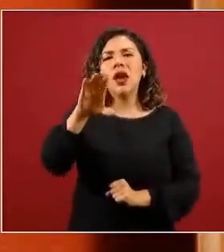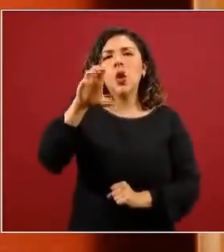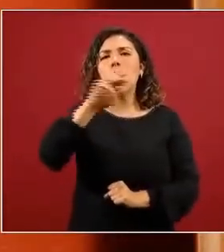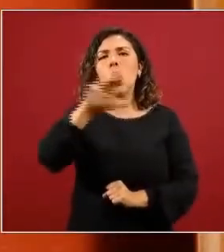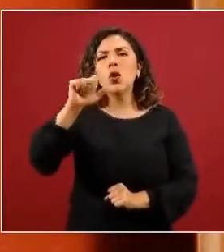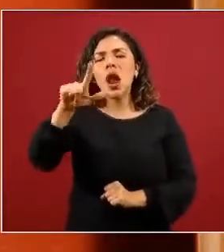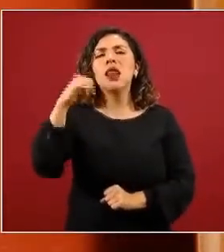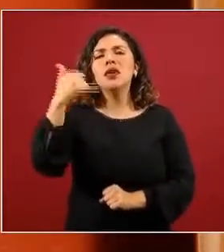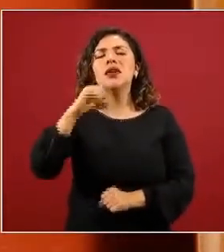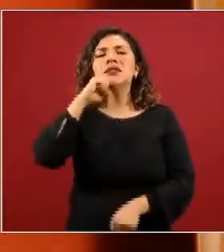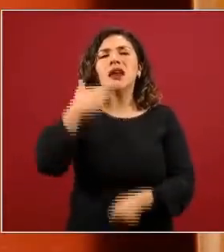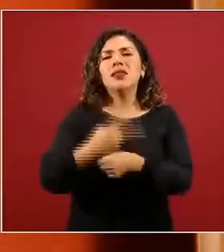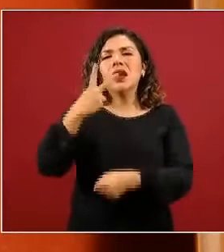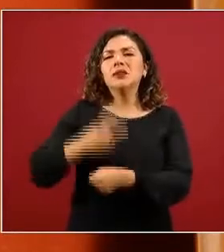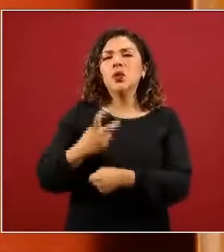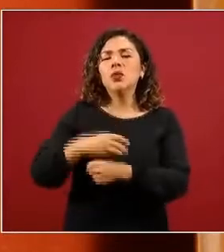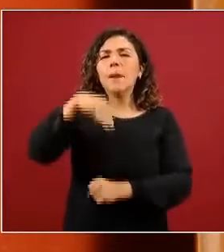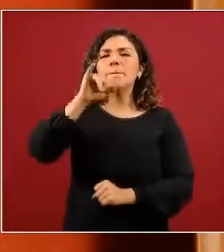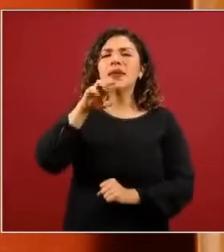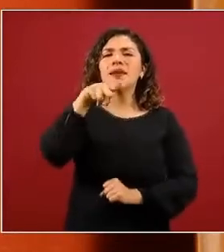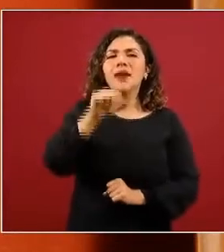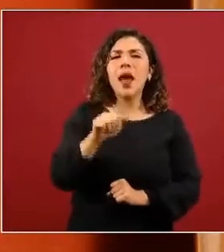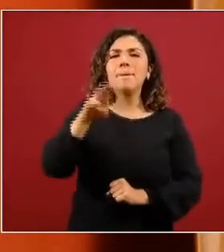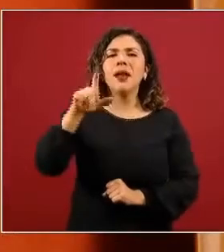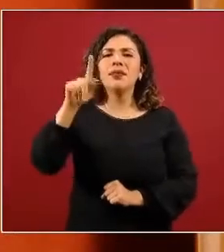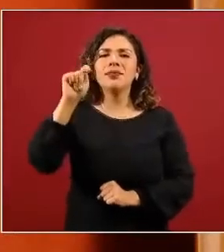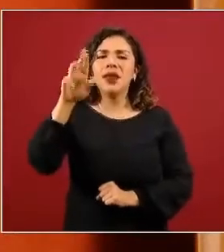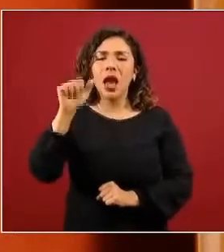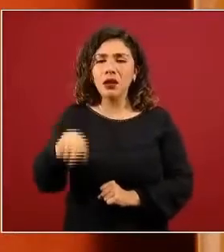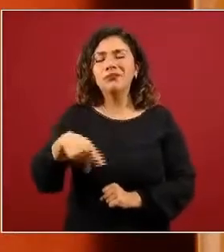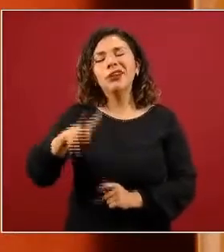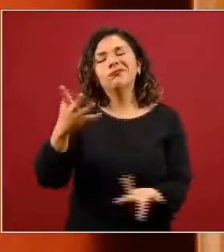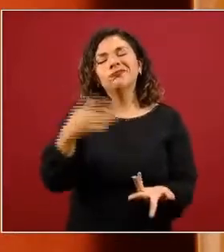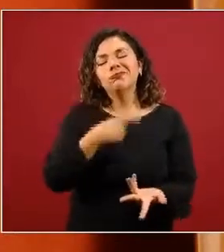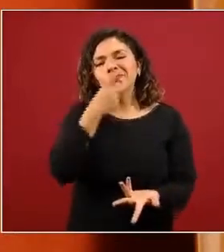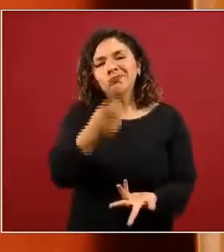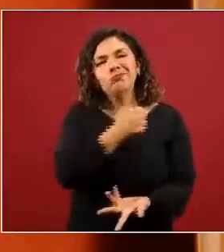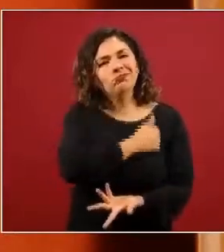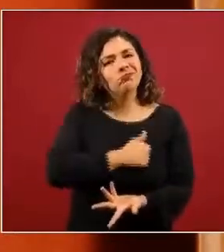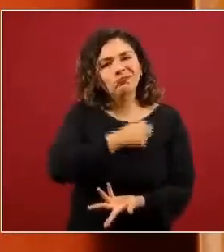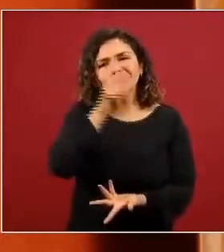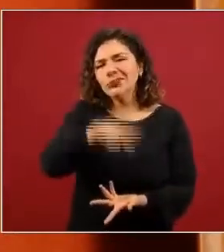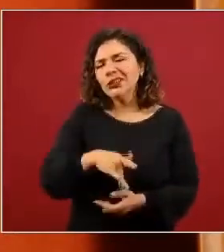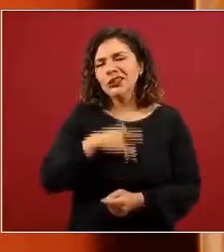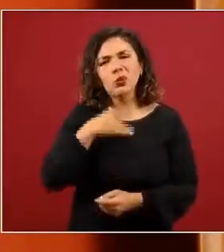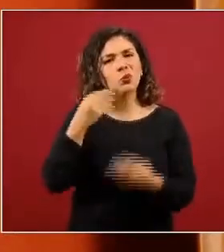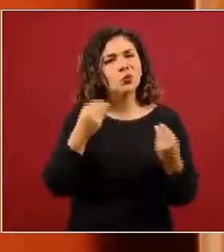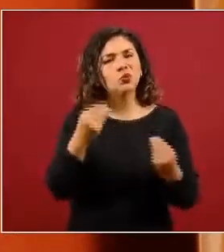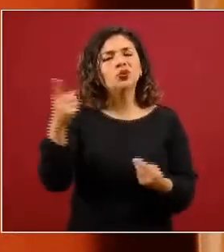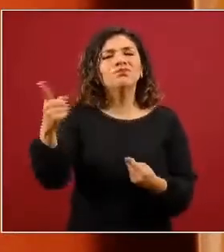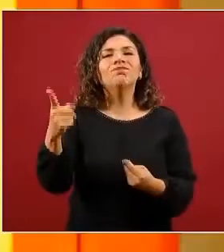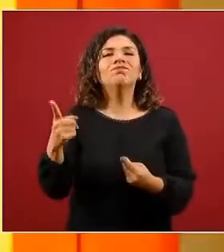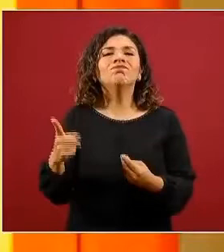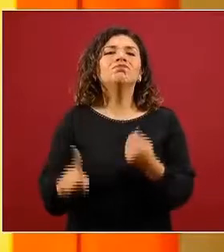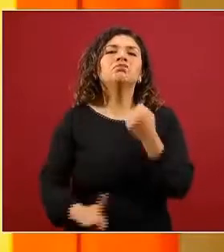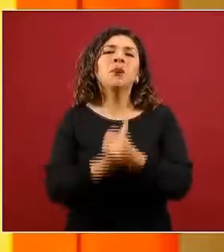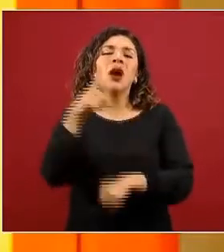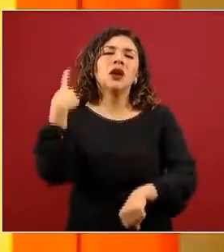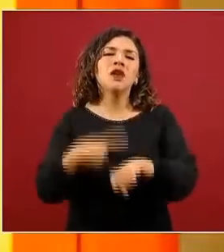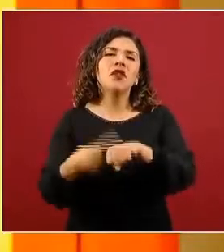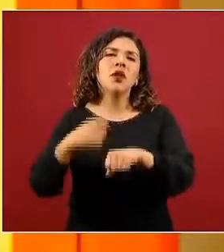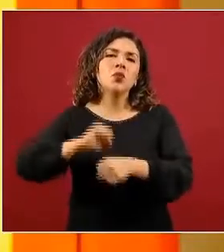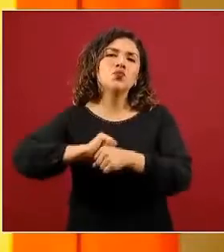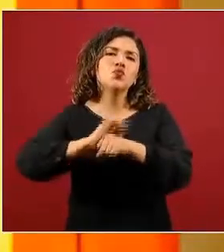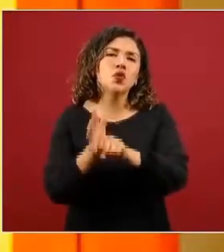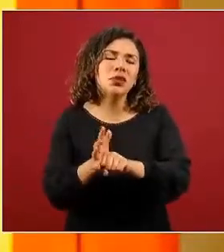la subsecretaria Mirna Beltrán, pero lo lamentamos mucho. Desafortunadamente él es una víctima de COVID